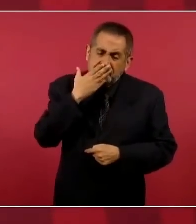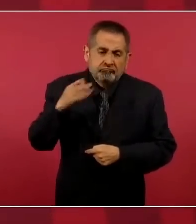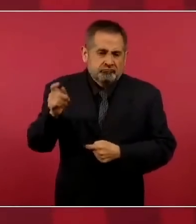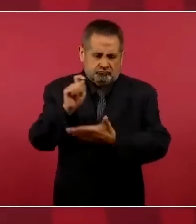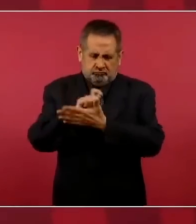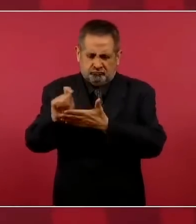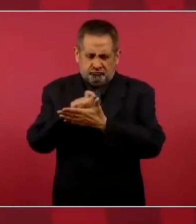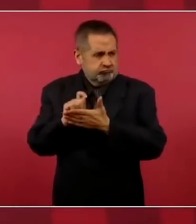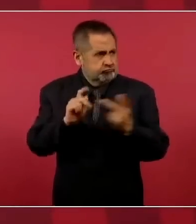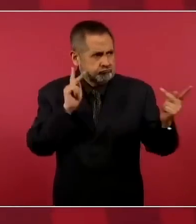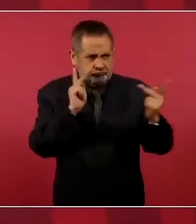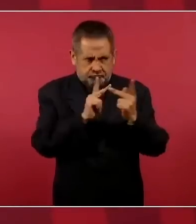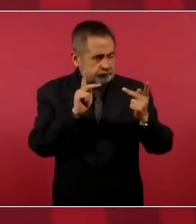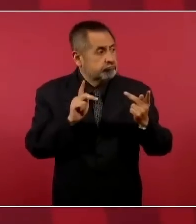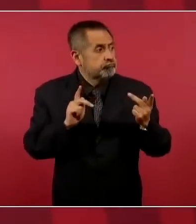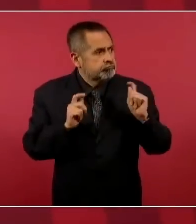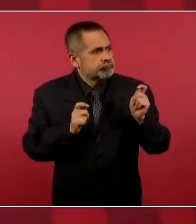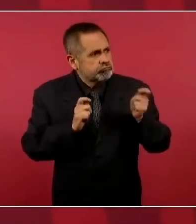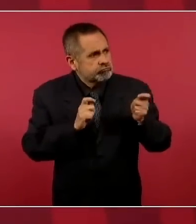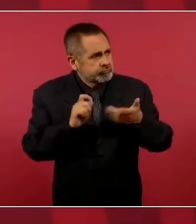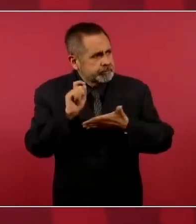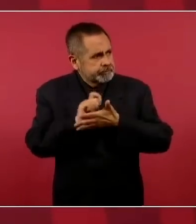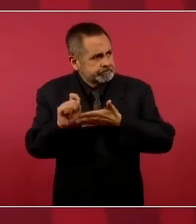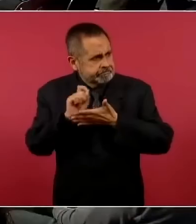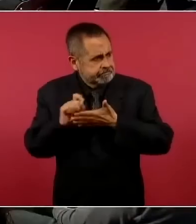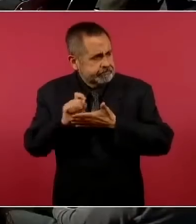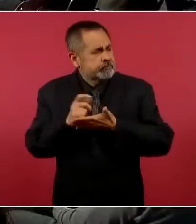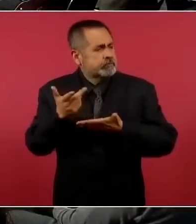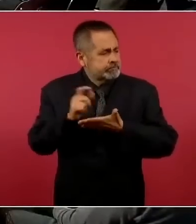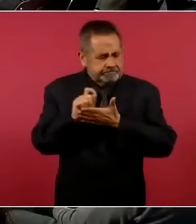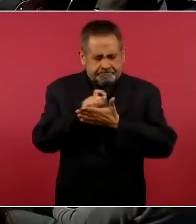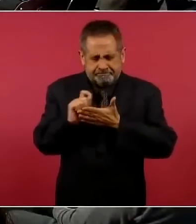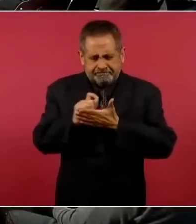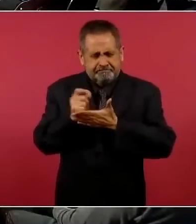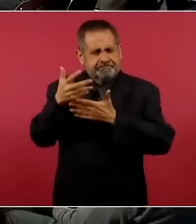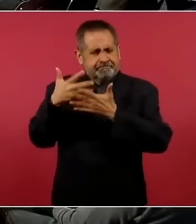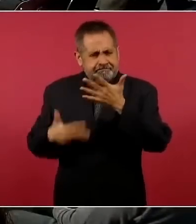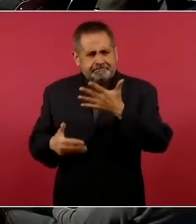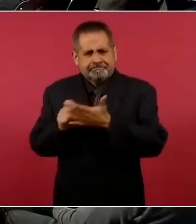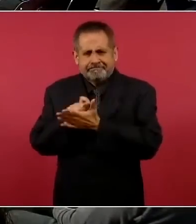para la crónica,